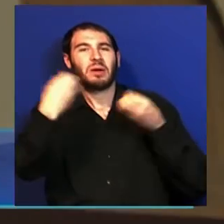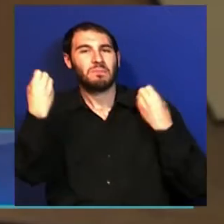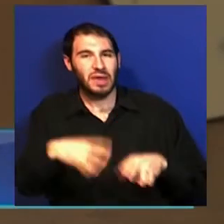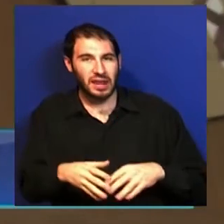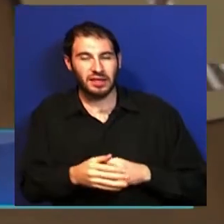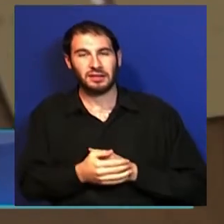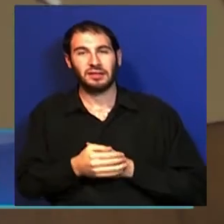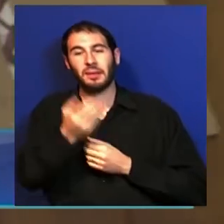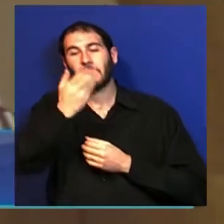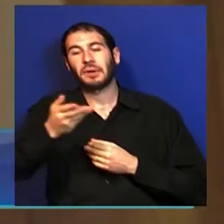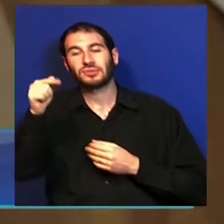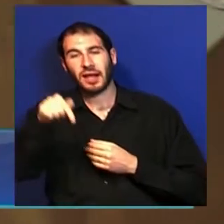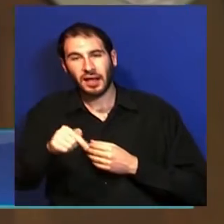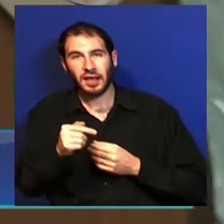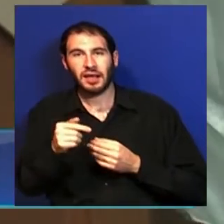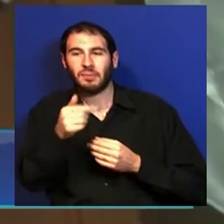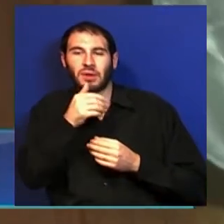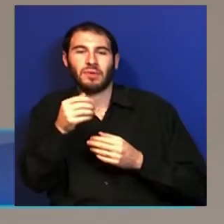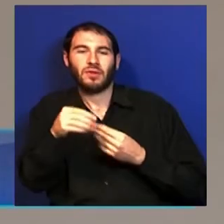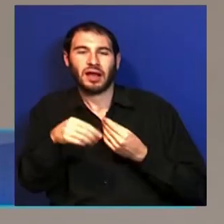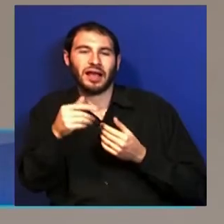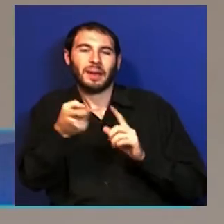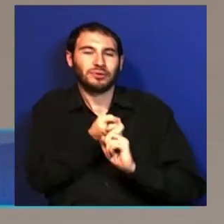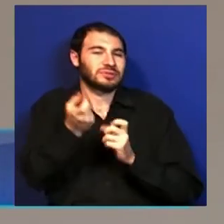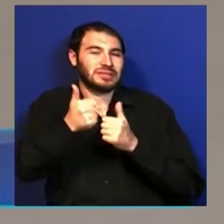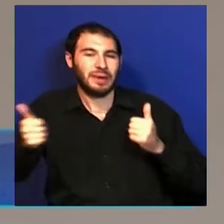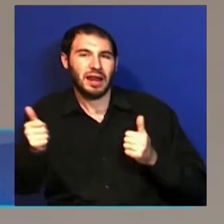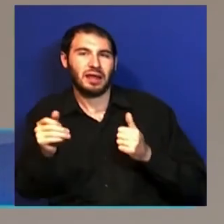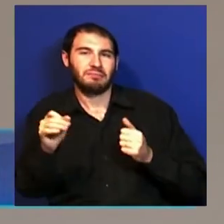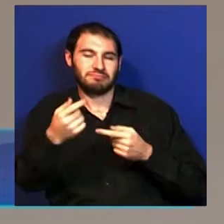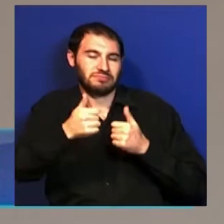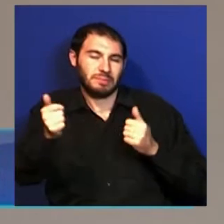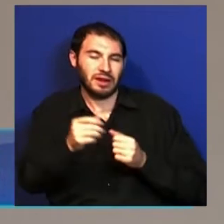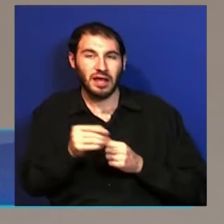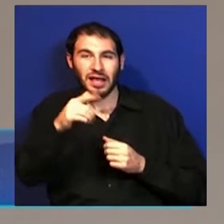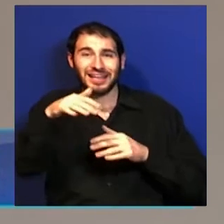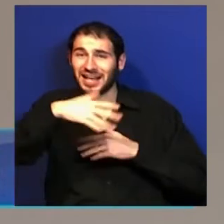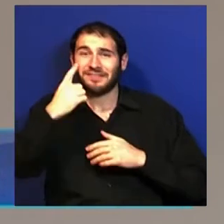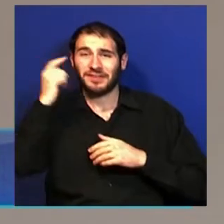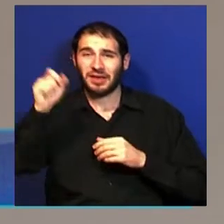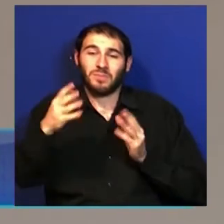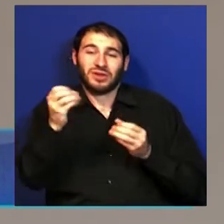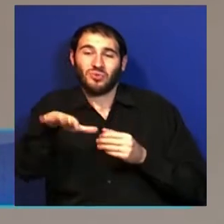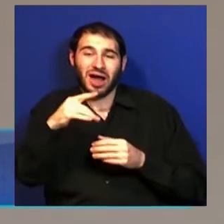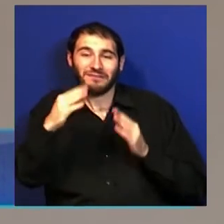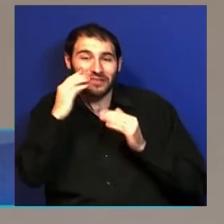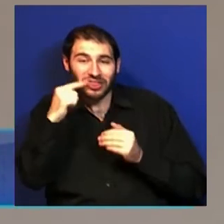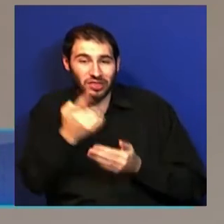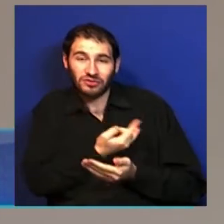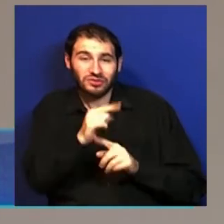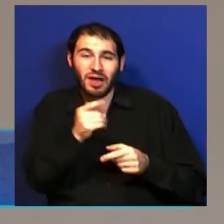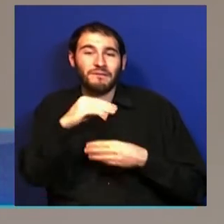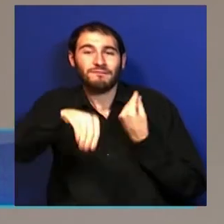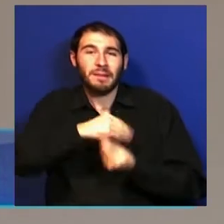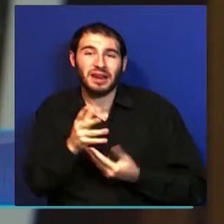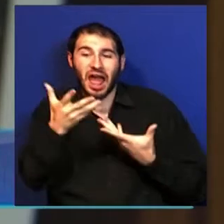mucha gente que se separa de su esposa o esposo, termina en la calle porque no tiene un lugar donde vivir, ni familiares